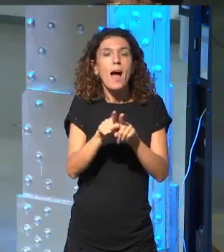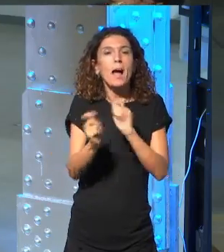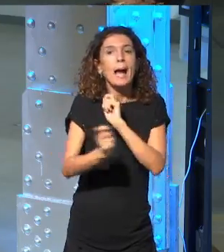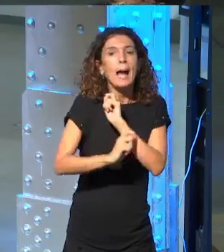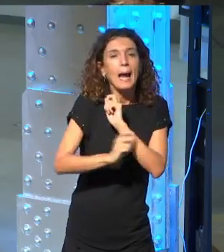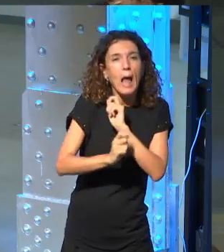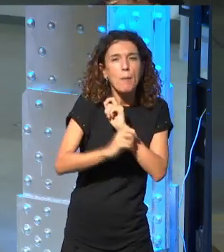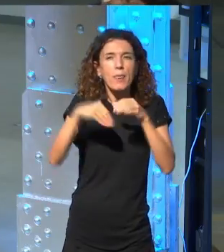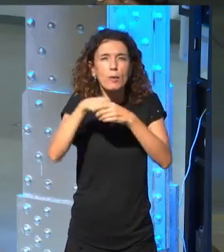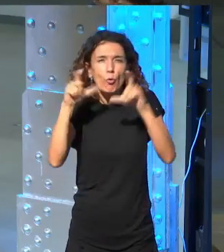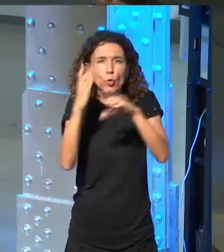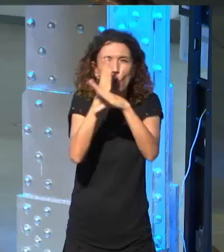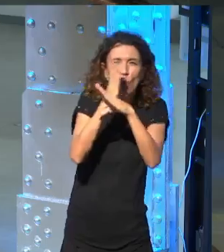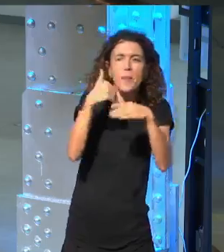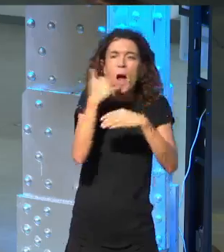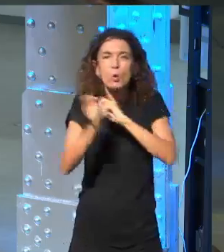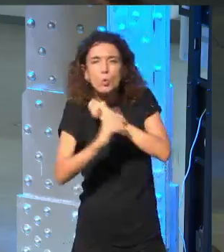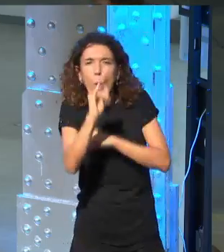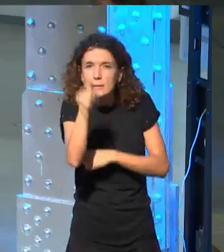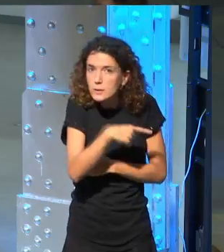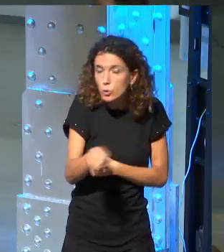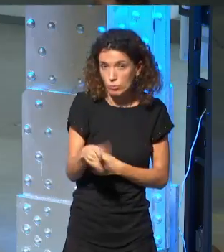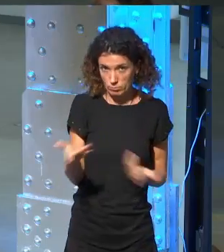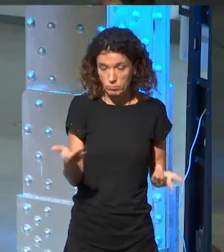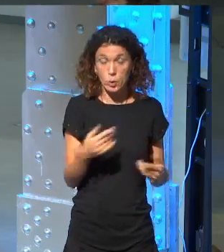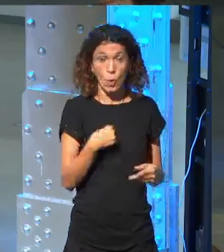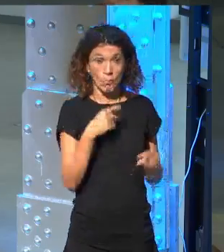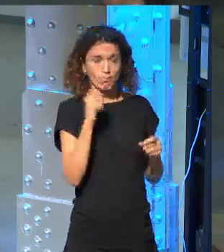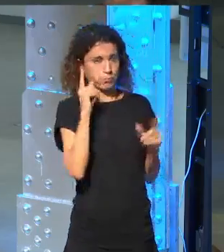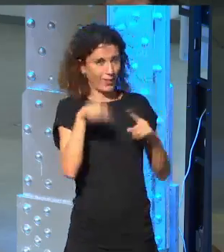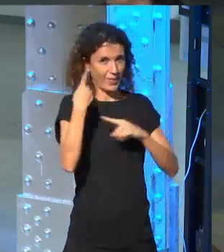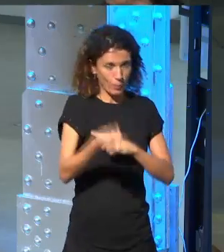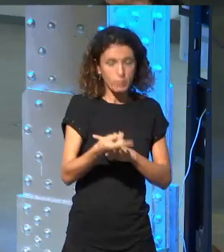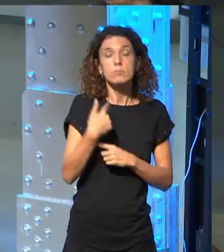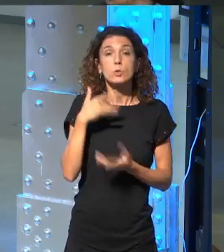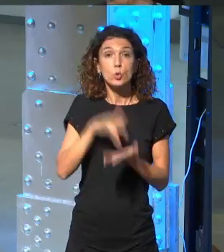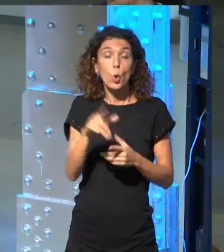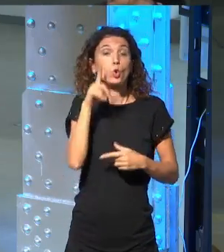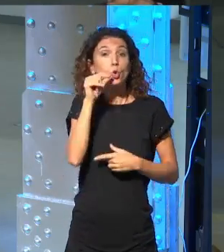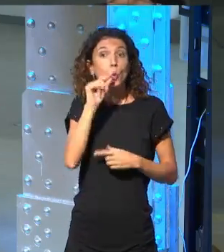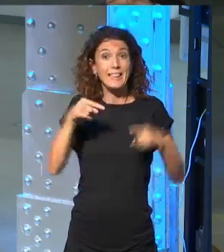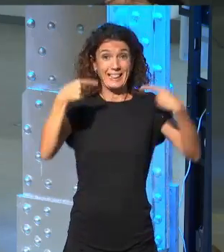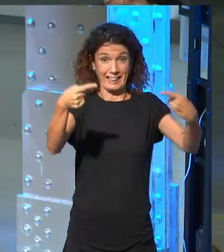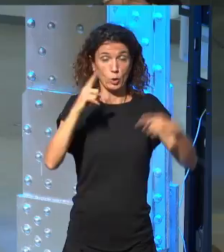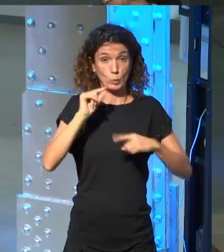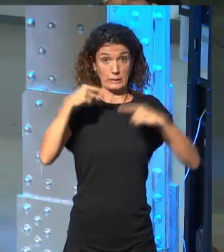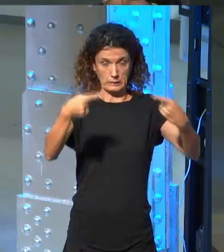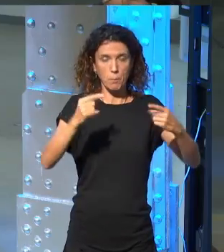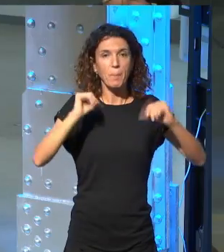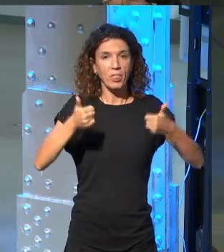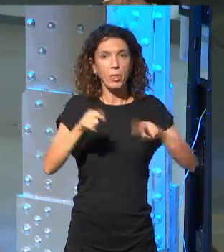clave que está escondida en esa foto, ¿no? Como claro, hay ahí algo de esto me di cuenta luego que, claro, cuando lo que pasó con este tuit es que cuando empezó a